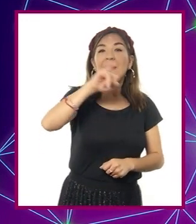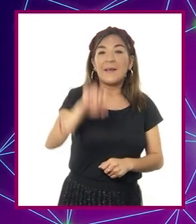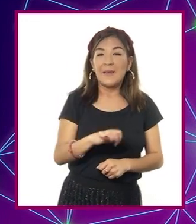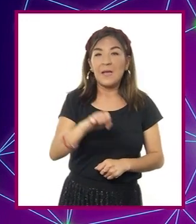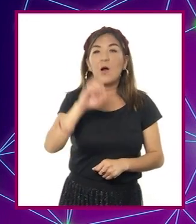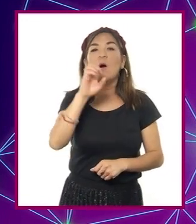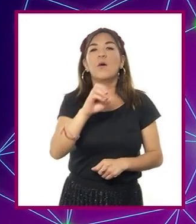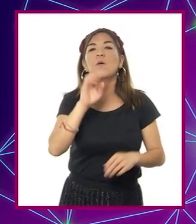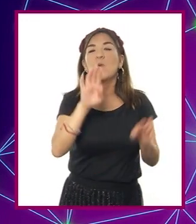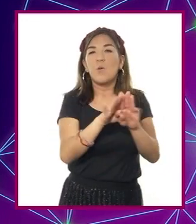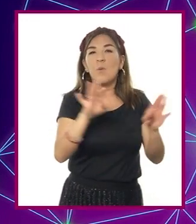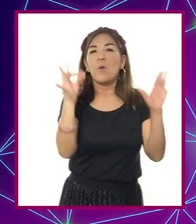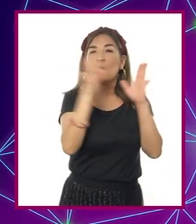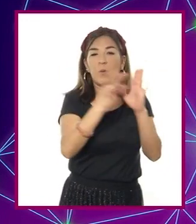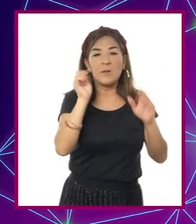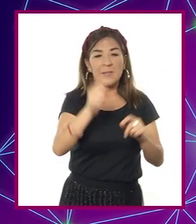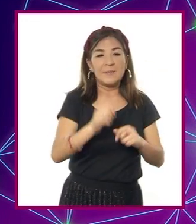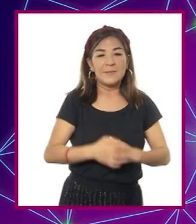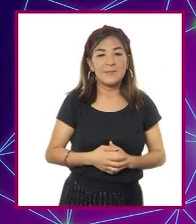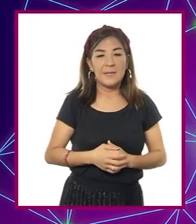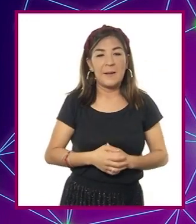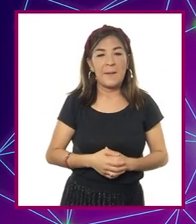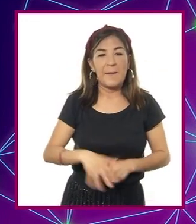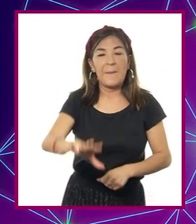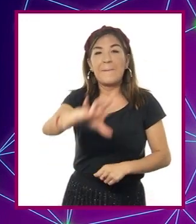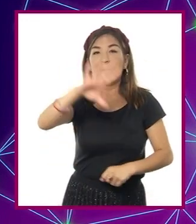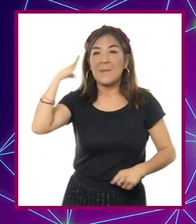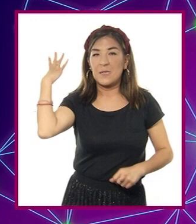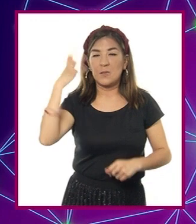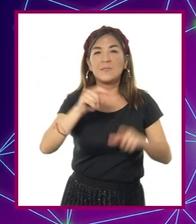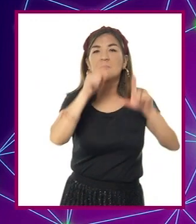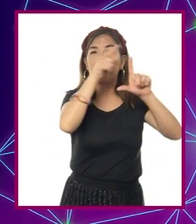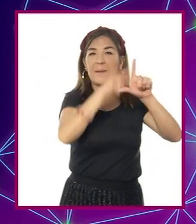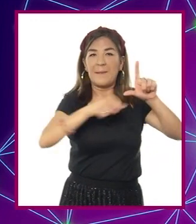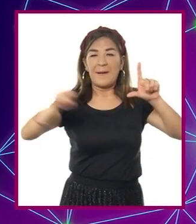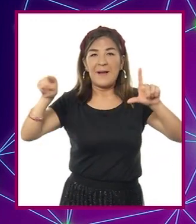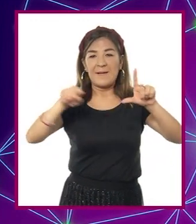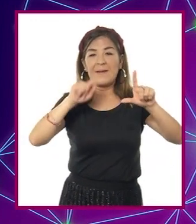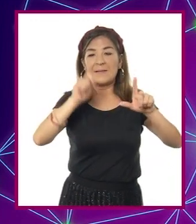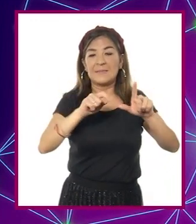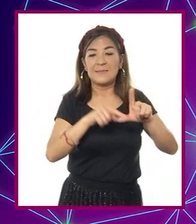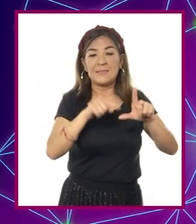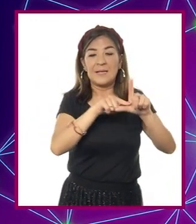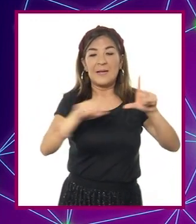ordenadas representamos a la velocidad en kilómetros por hora.